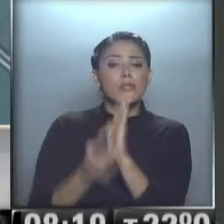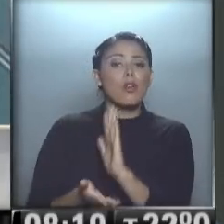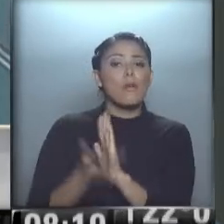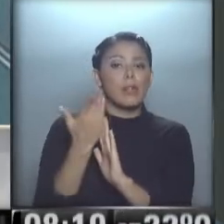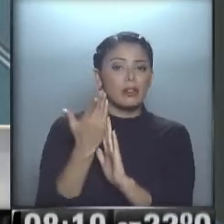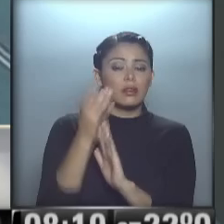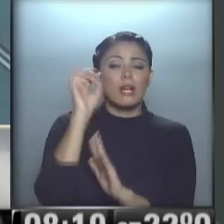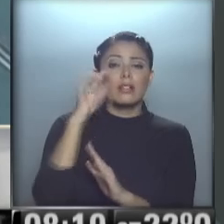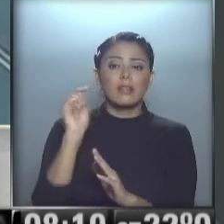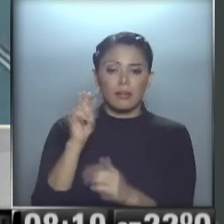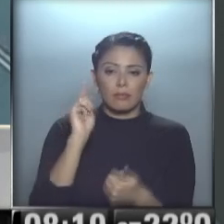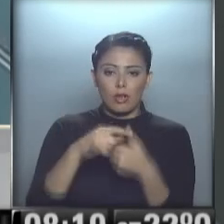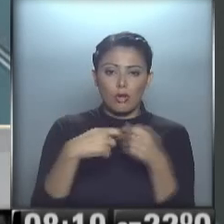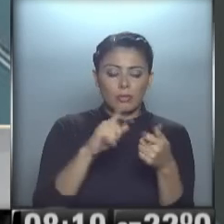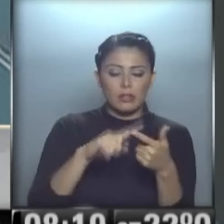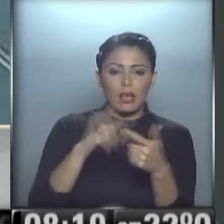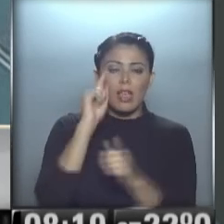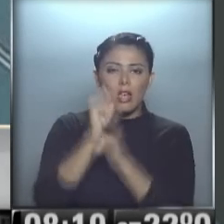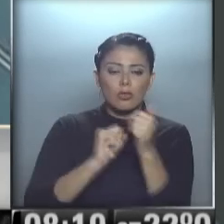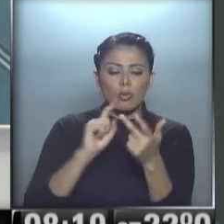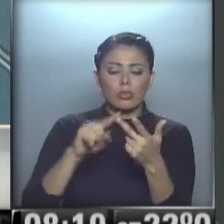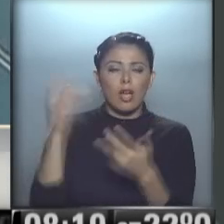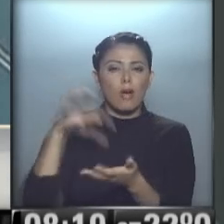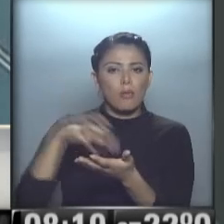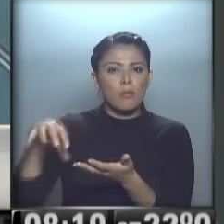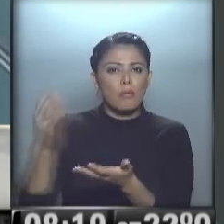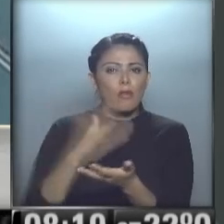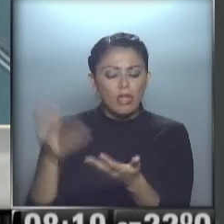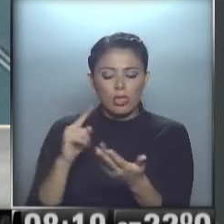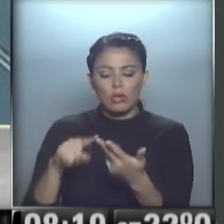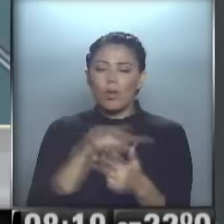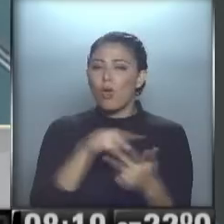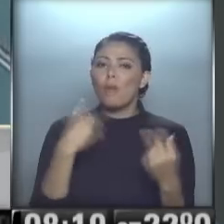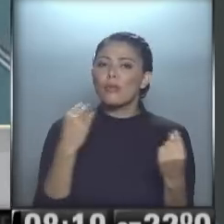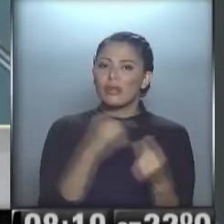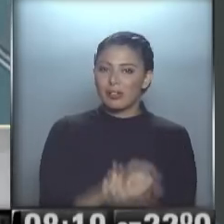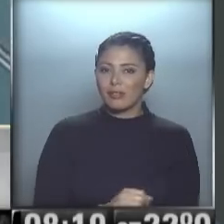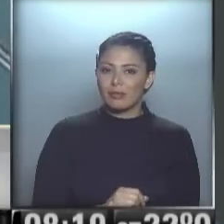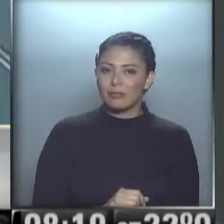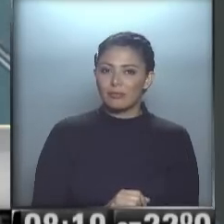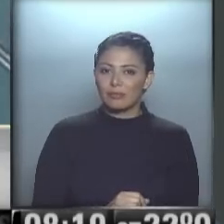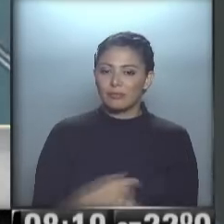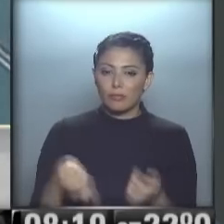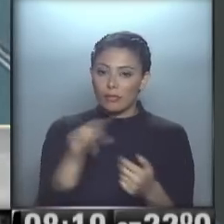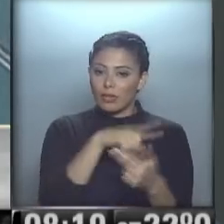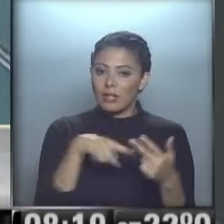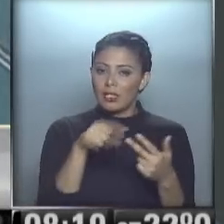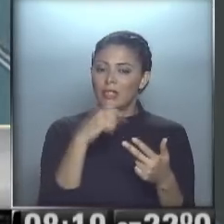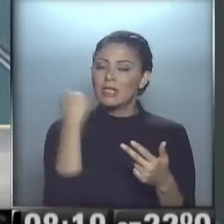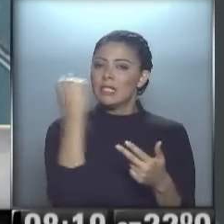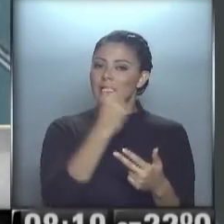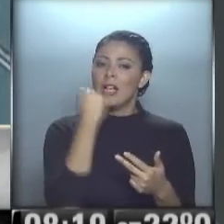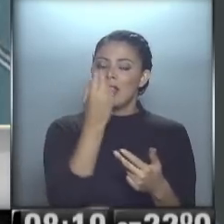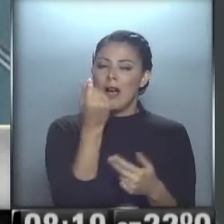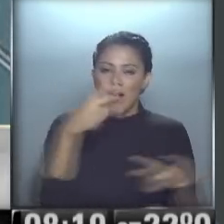consumidores son los comerciantes los industriales los proveedores por qué porque tienen una pretendida maximización